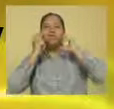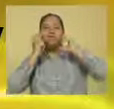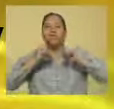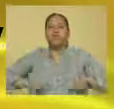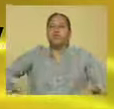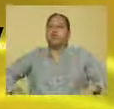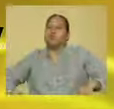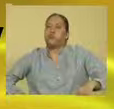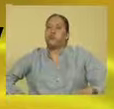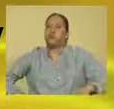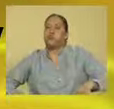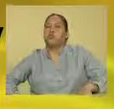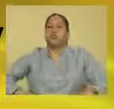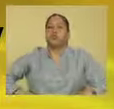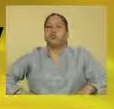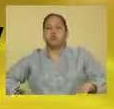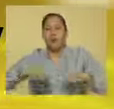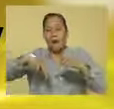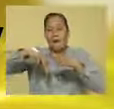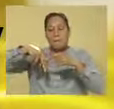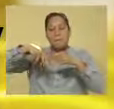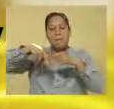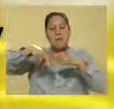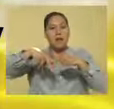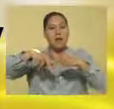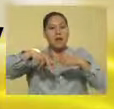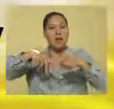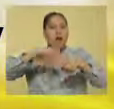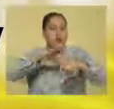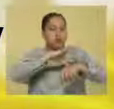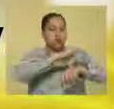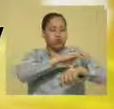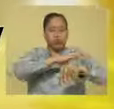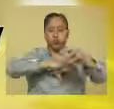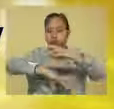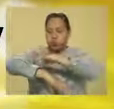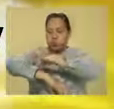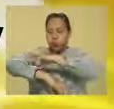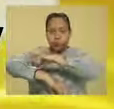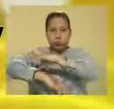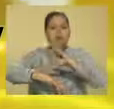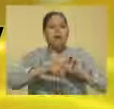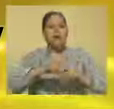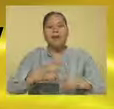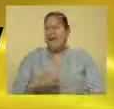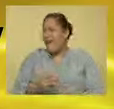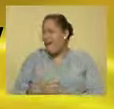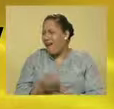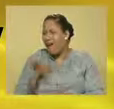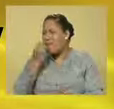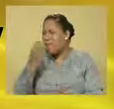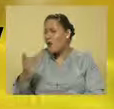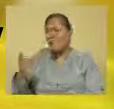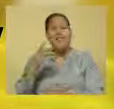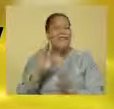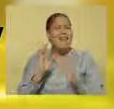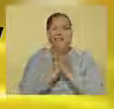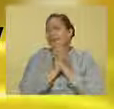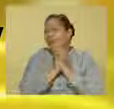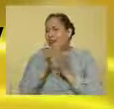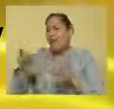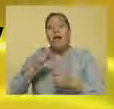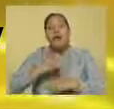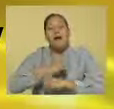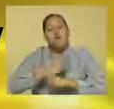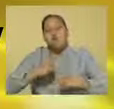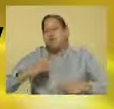y sus rodetes. En las piernas también es claro, muy común, ¿no? Y todo mundo nos congraciamos, entre más gordito está y no